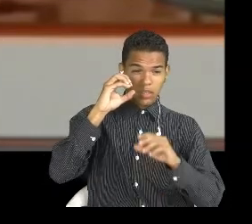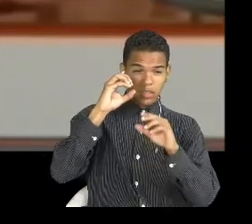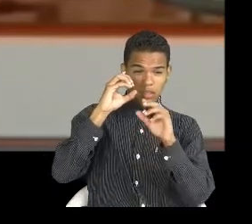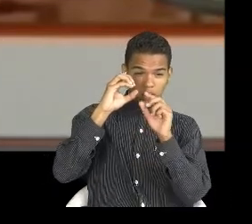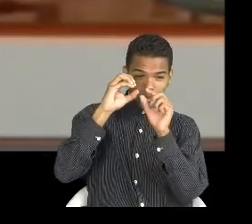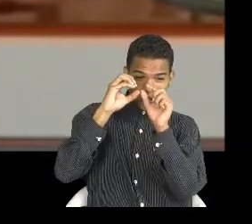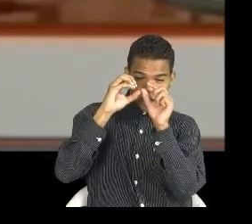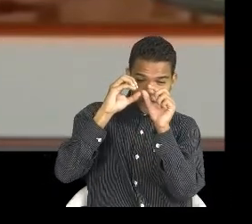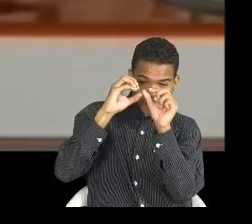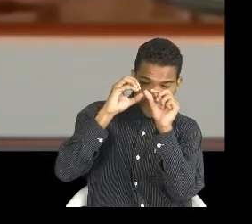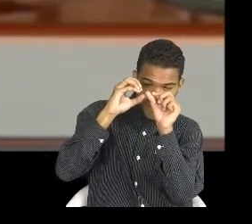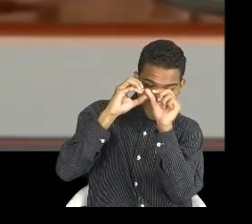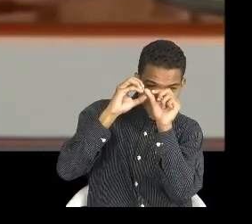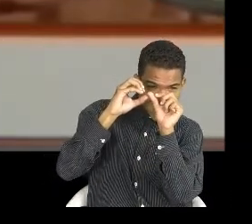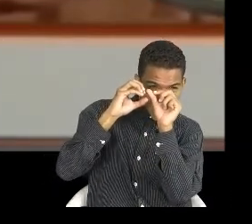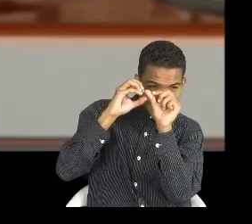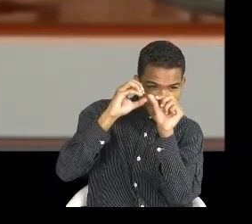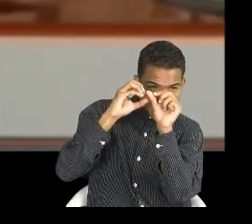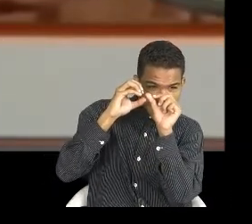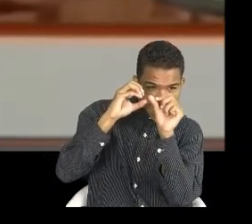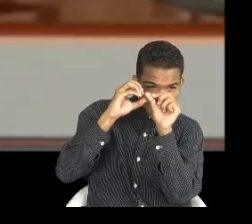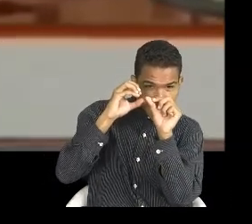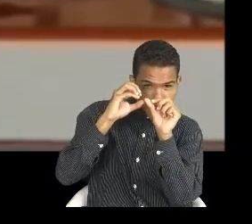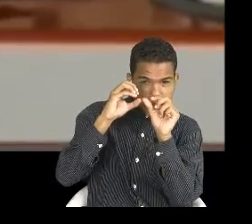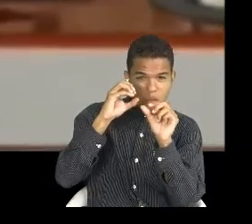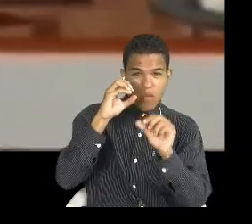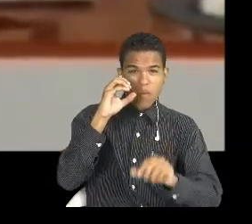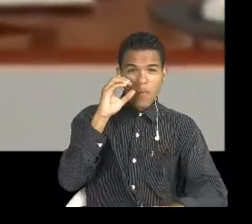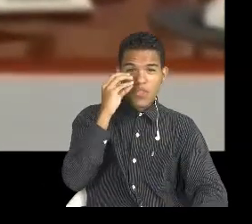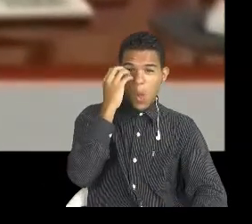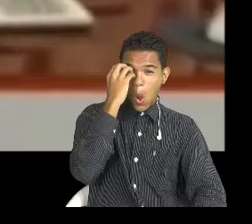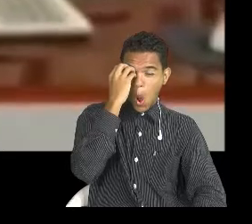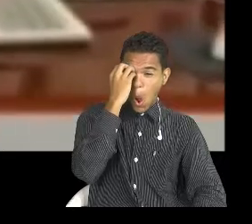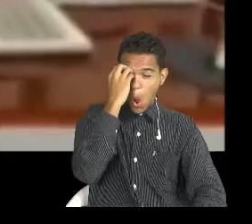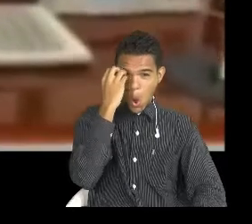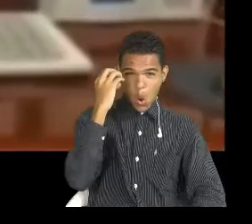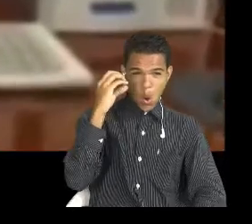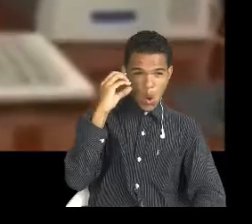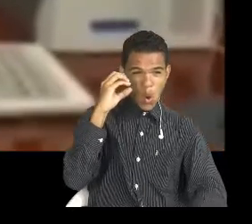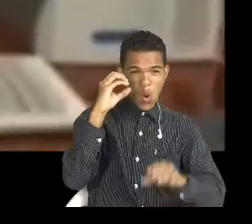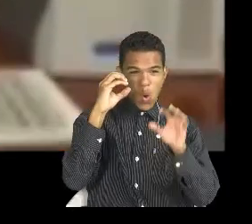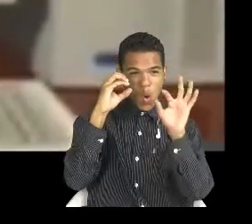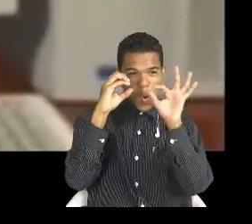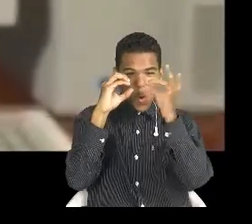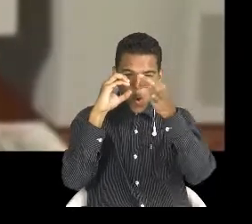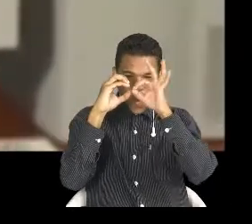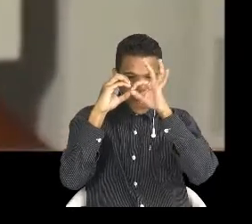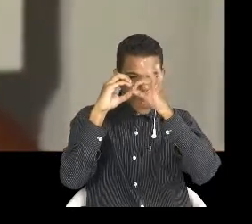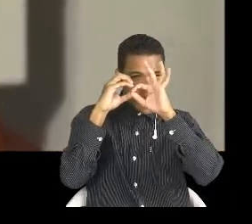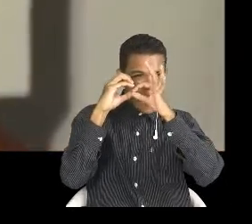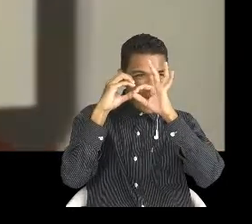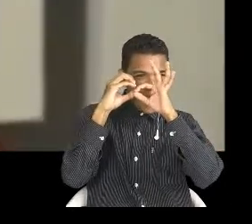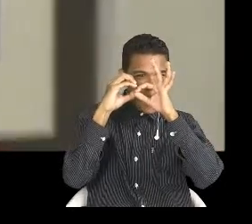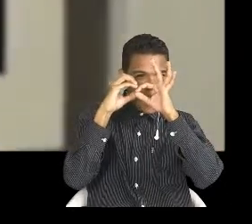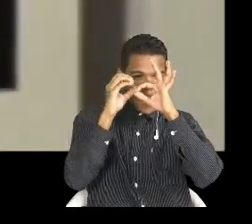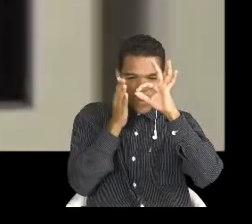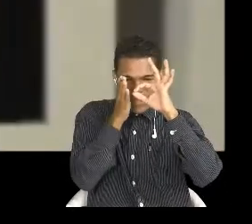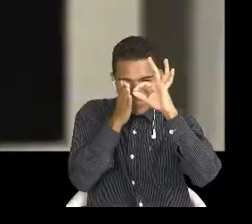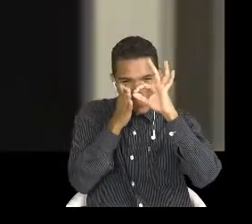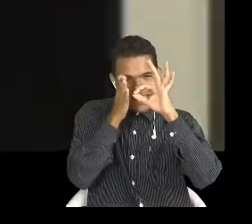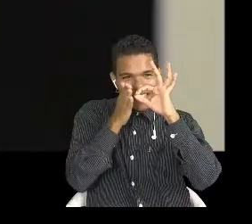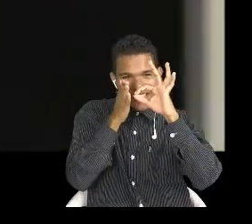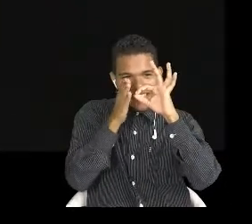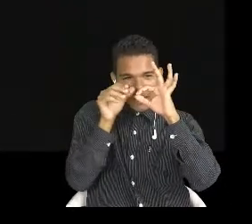ventanita entre el ojito y la conjuntiva para que haya un drenaje del líquido que el ojo produce, y este líquido